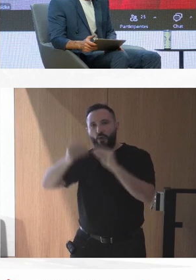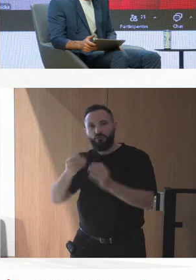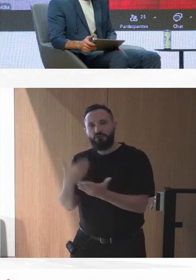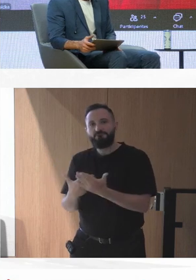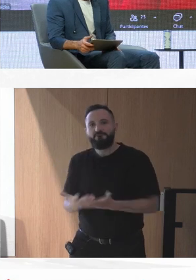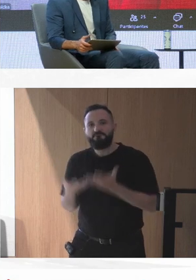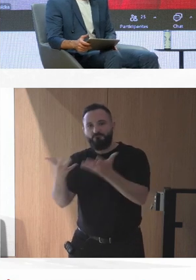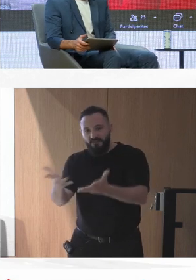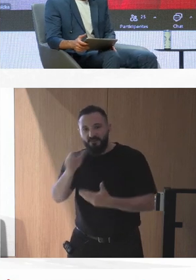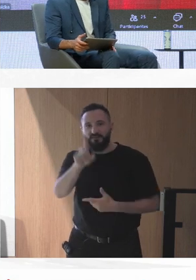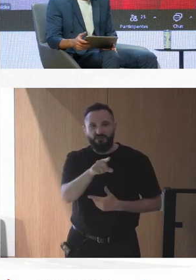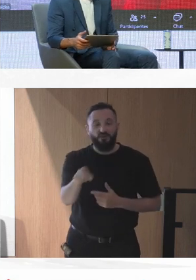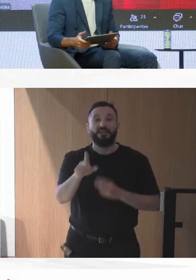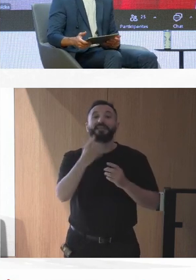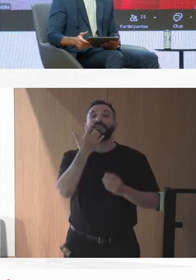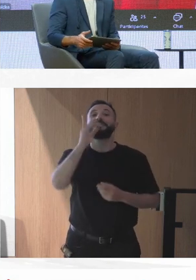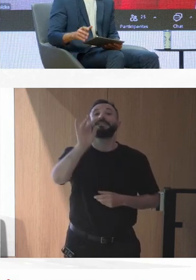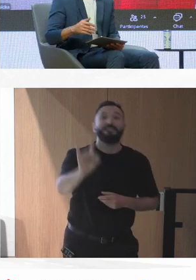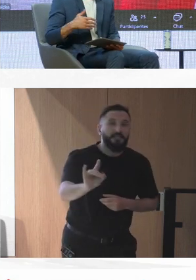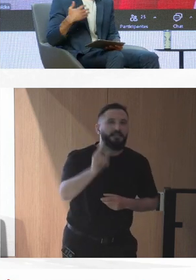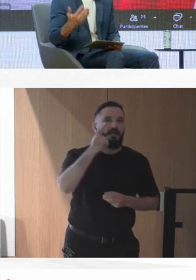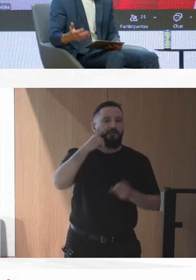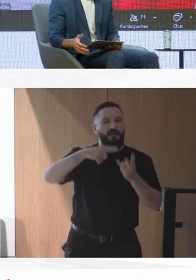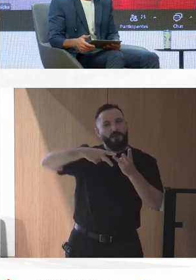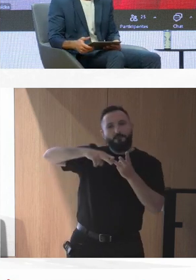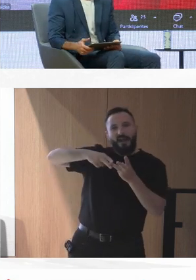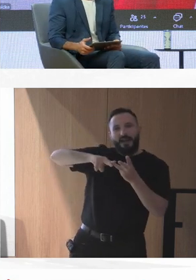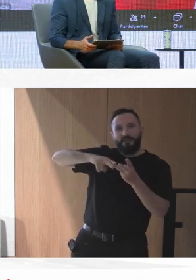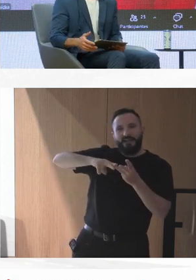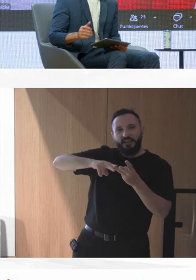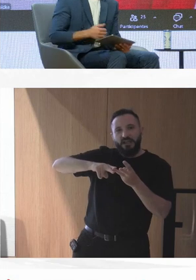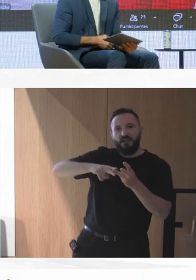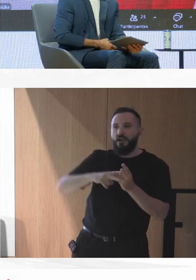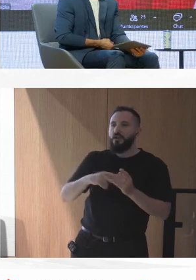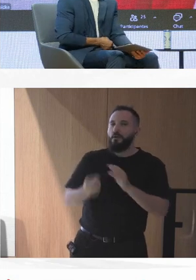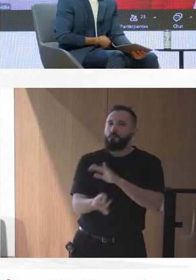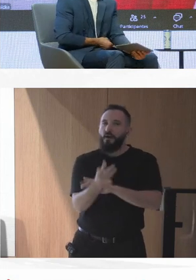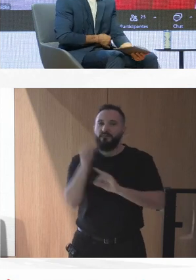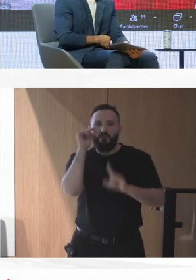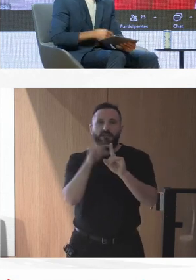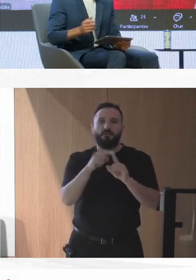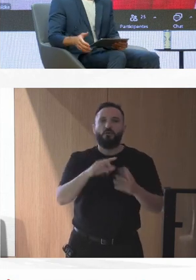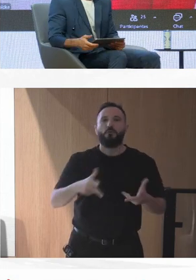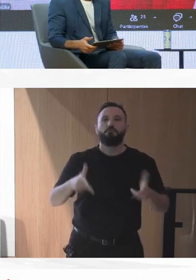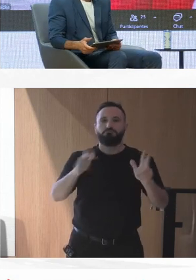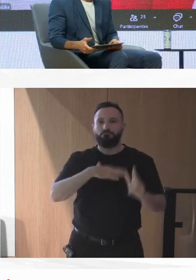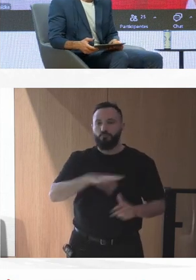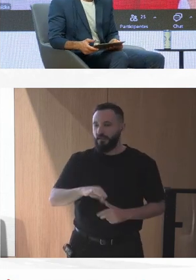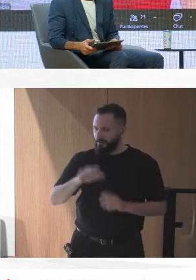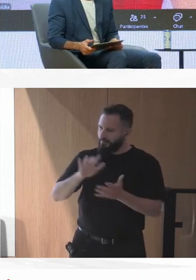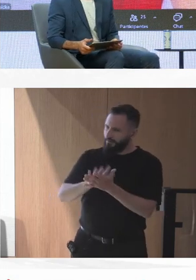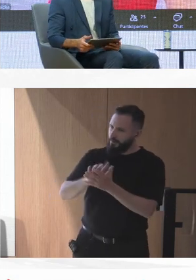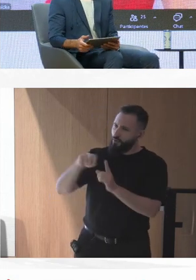luego, si es así, ¿qué mecanismos o herramientas prácticas deberían de existir para poder permitirlo? Puedo repetir las preguntas luego si hace